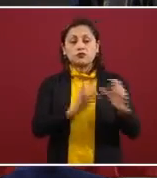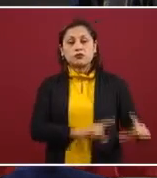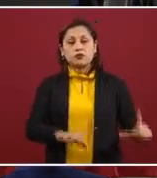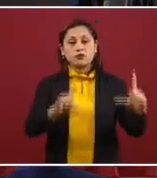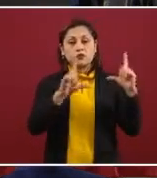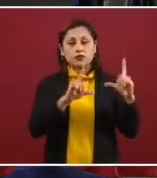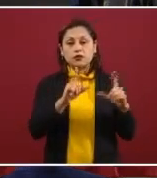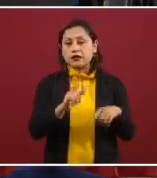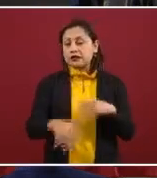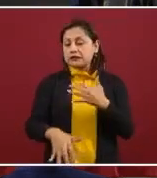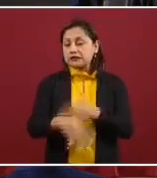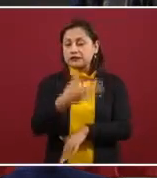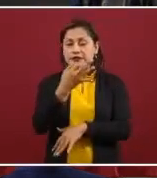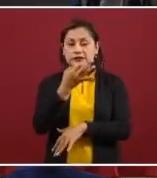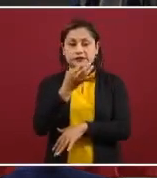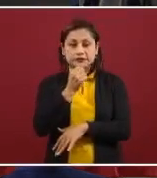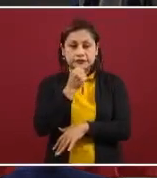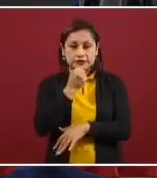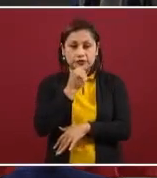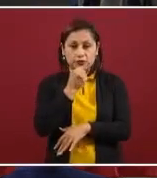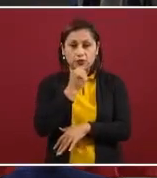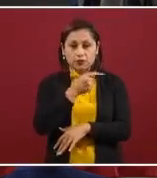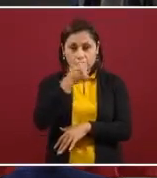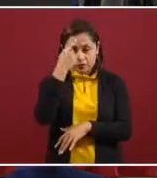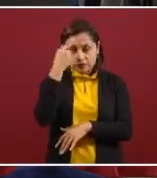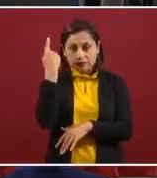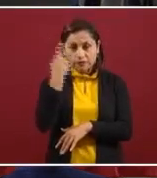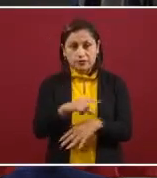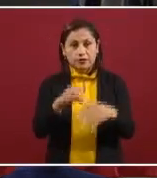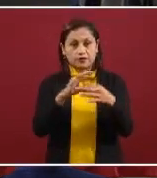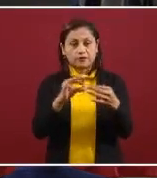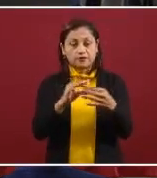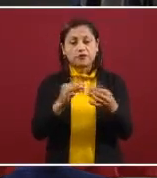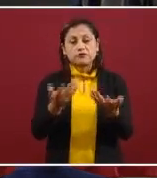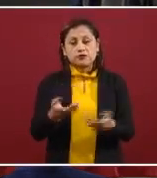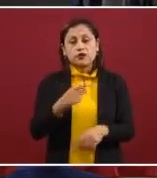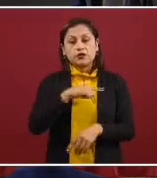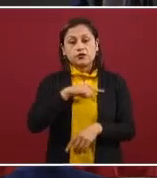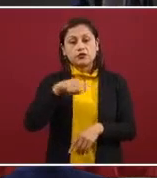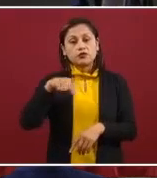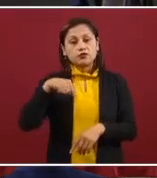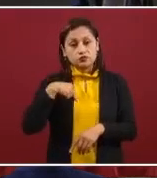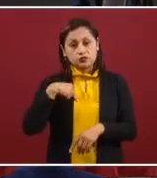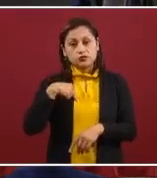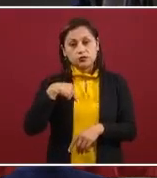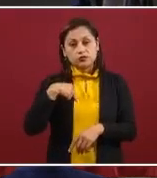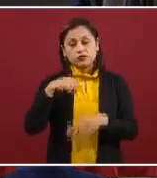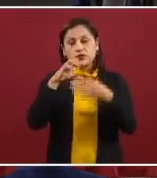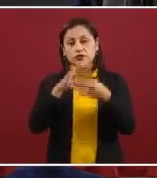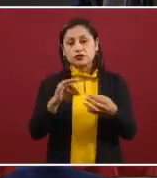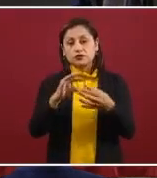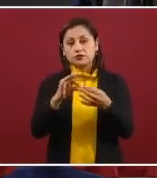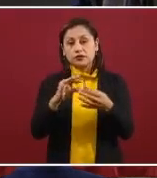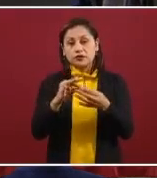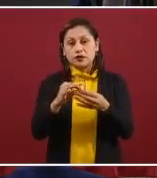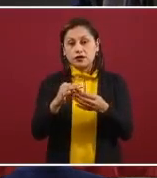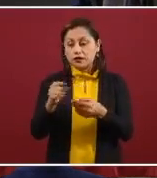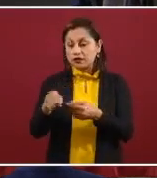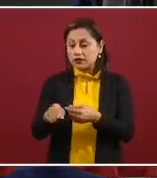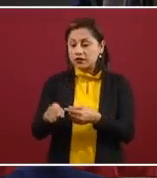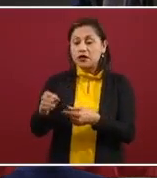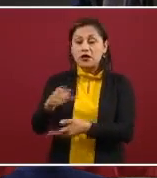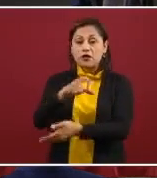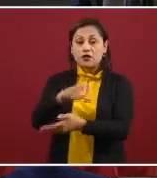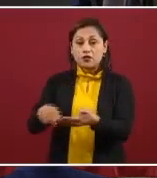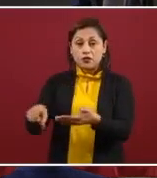15 segunditos mientras decimos que el aliado del consumidor es la